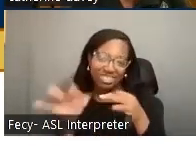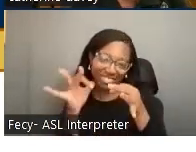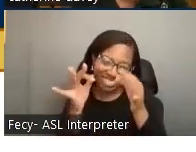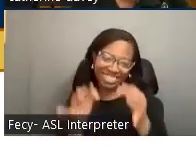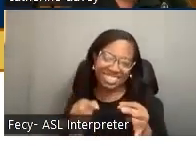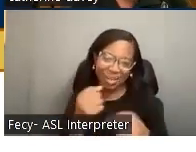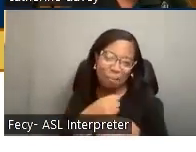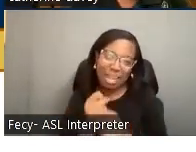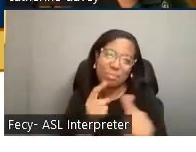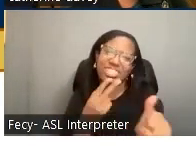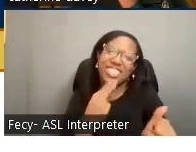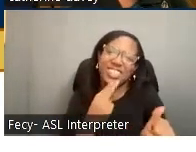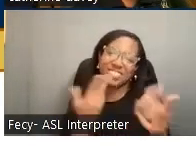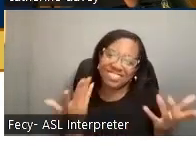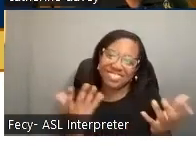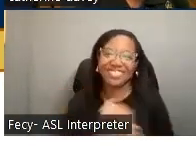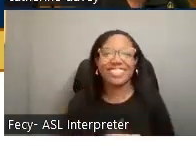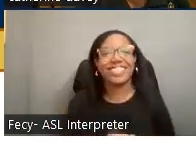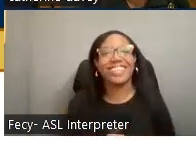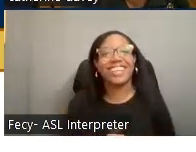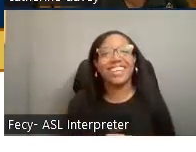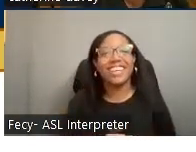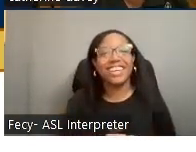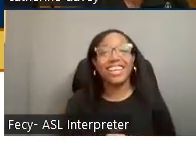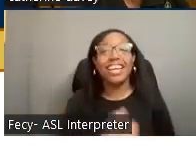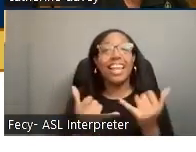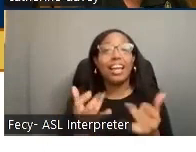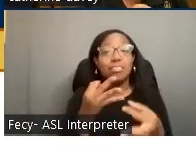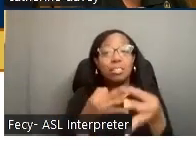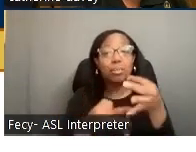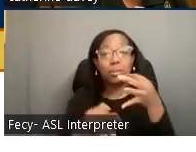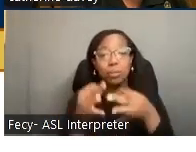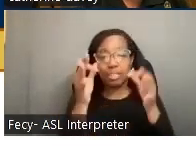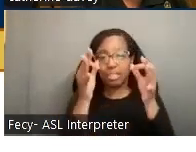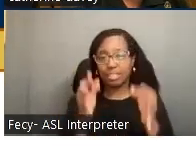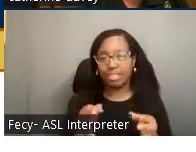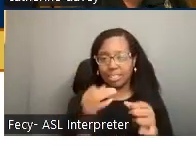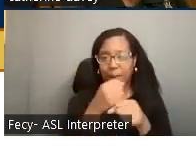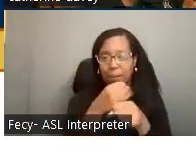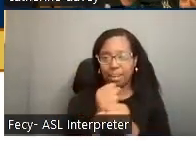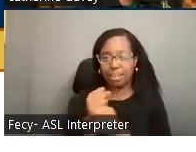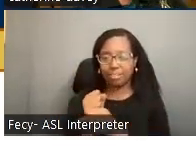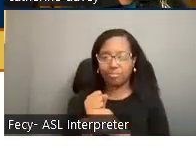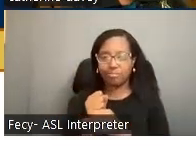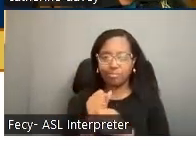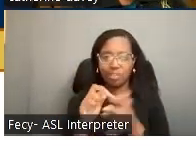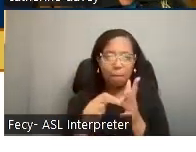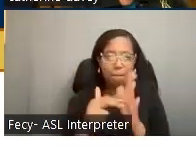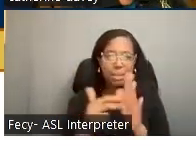toma de decisiones sustituidas, pero ella es muy bonita, entonces la quería compartir. Bien, la toma